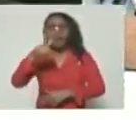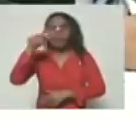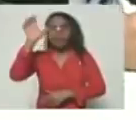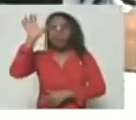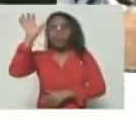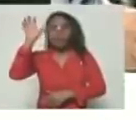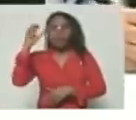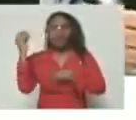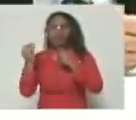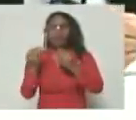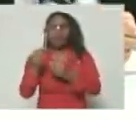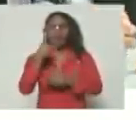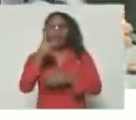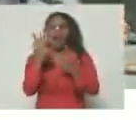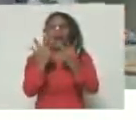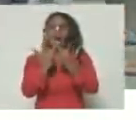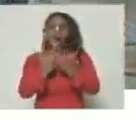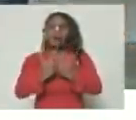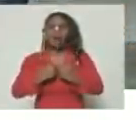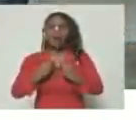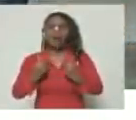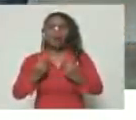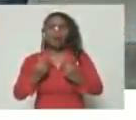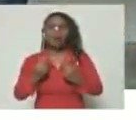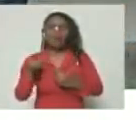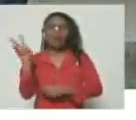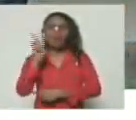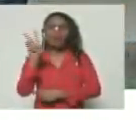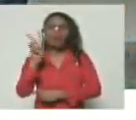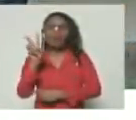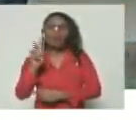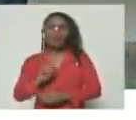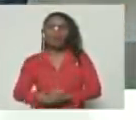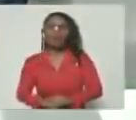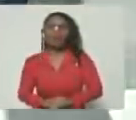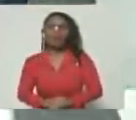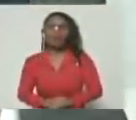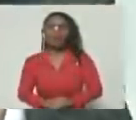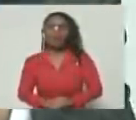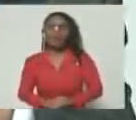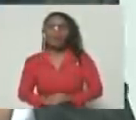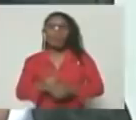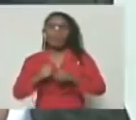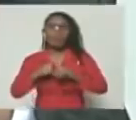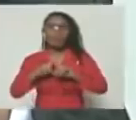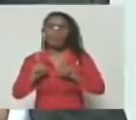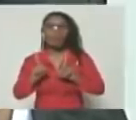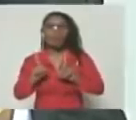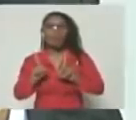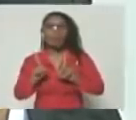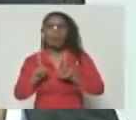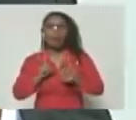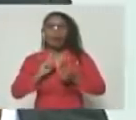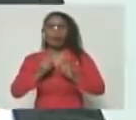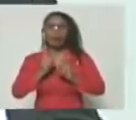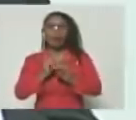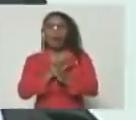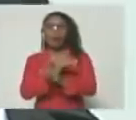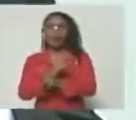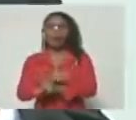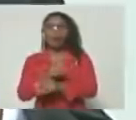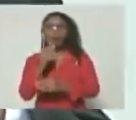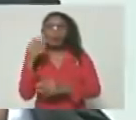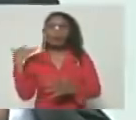de cómo usted ha administrado los recursos de todos los venezolanos. Pero también a los que andan en la jugarreta desde hace